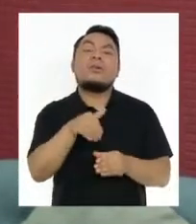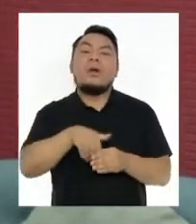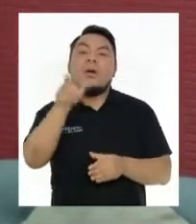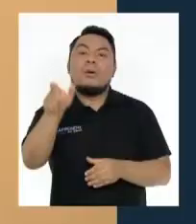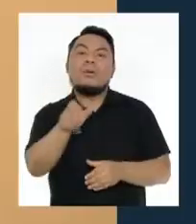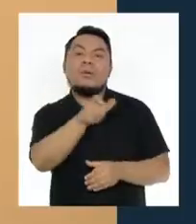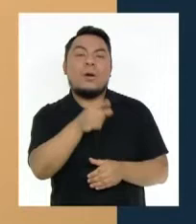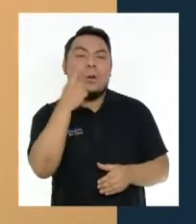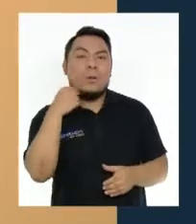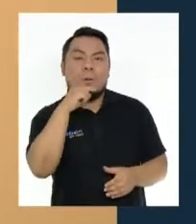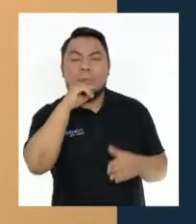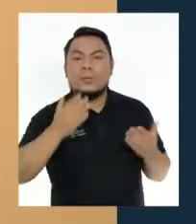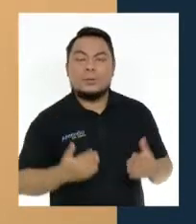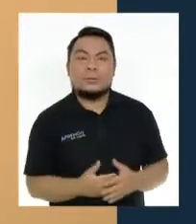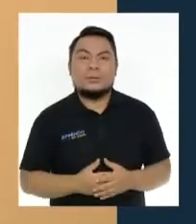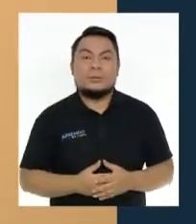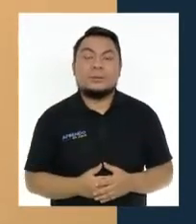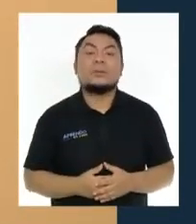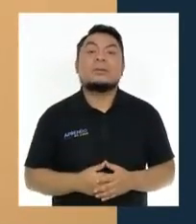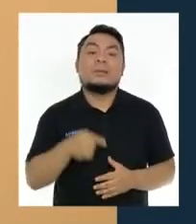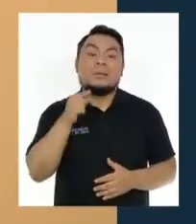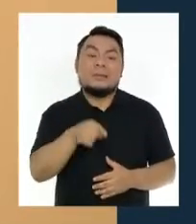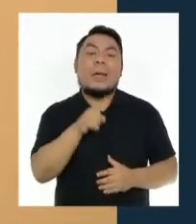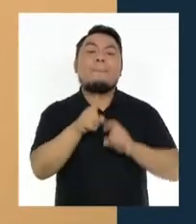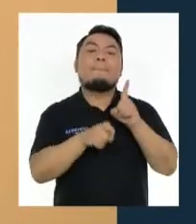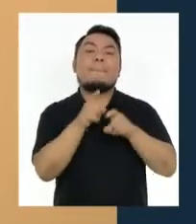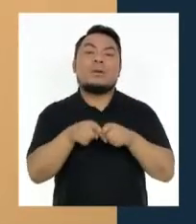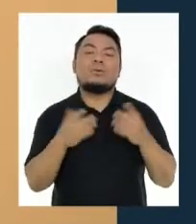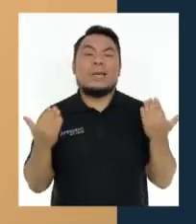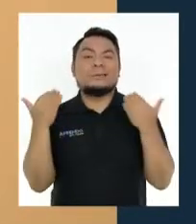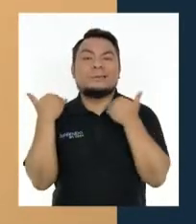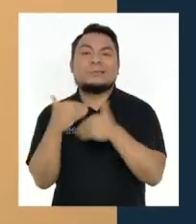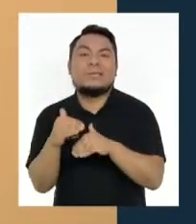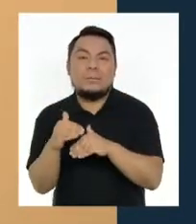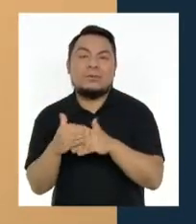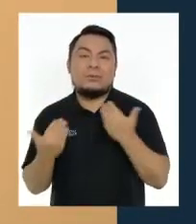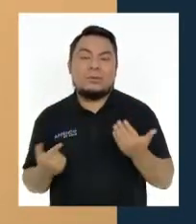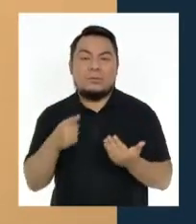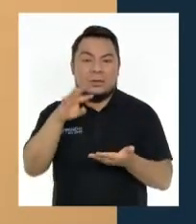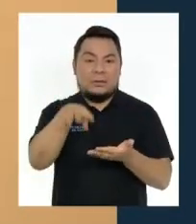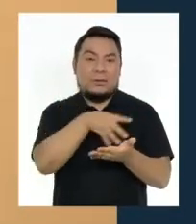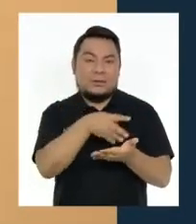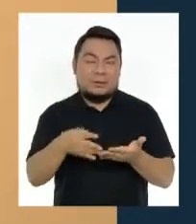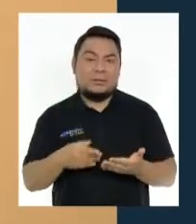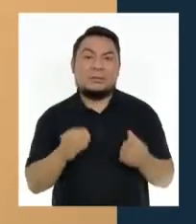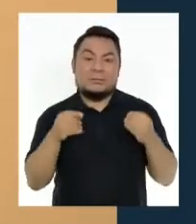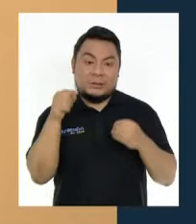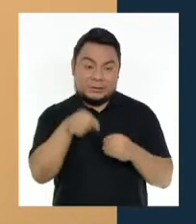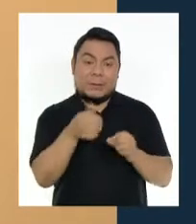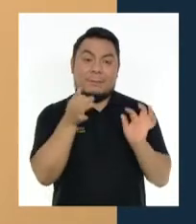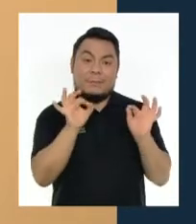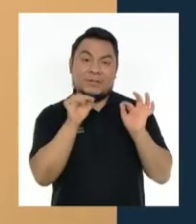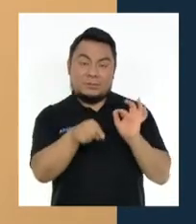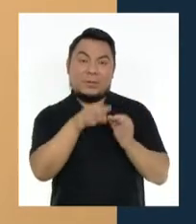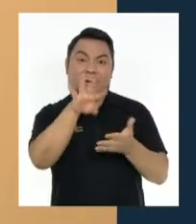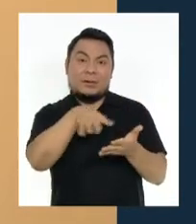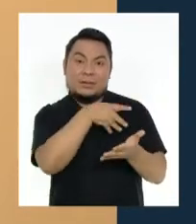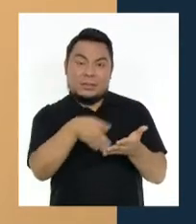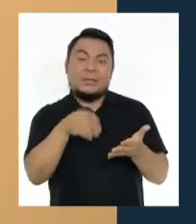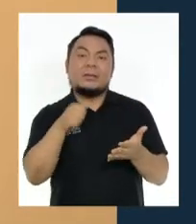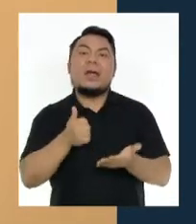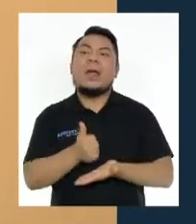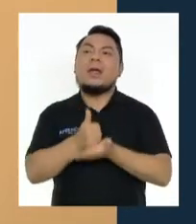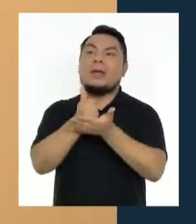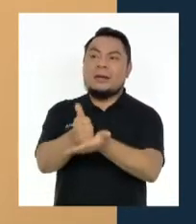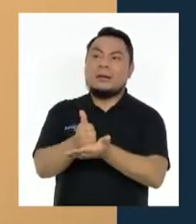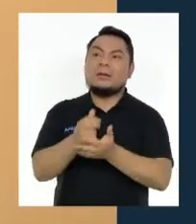candidato? Es una pregunta cerrada, dada a través de una tabla. Y esta misma tabla servirá de referencia